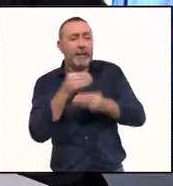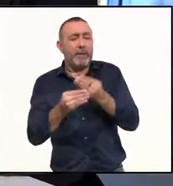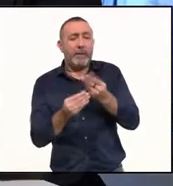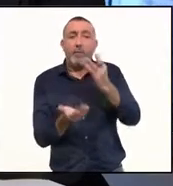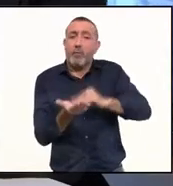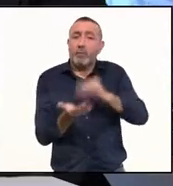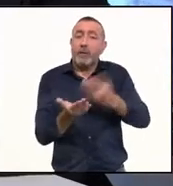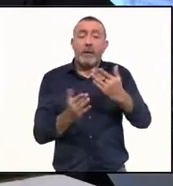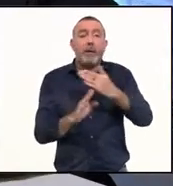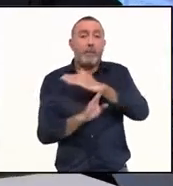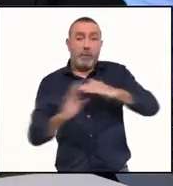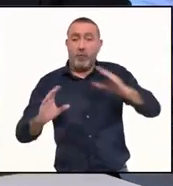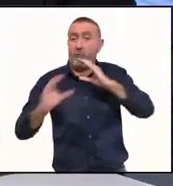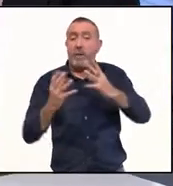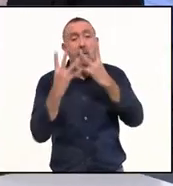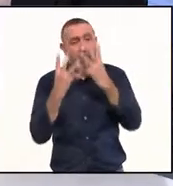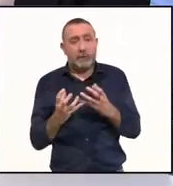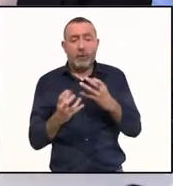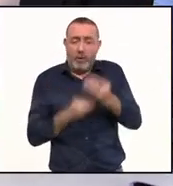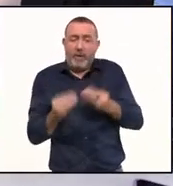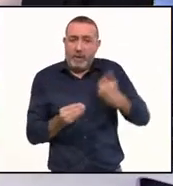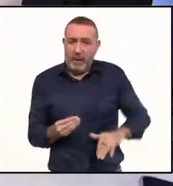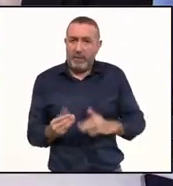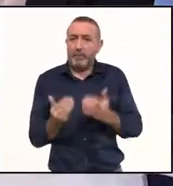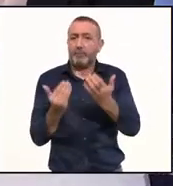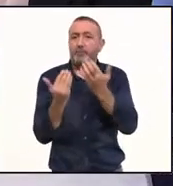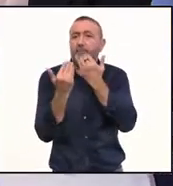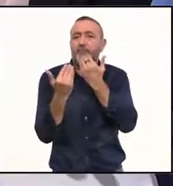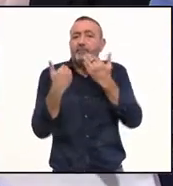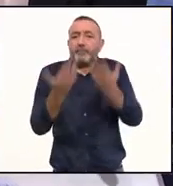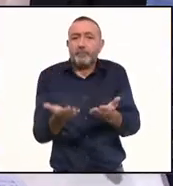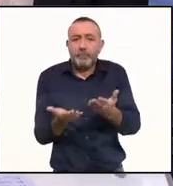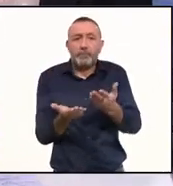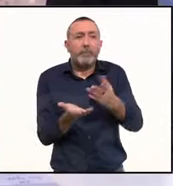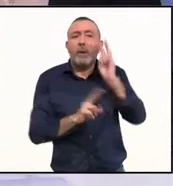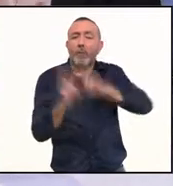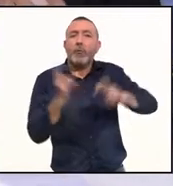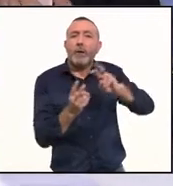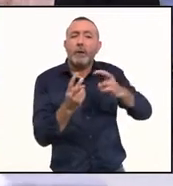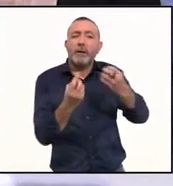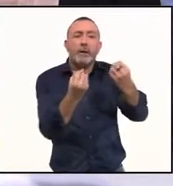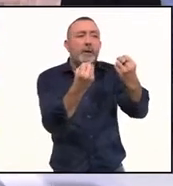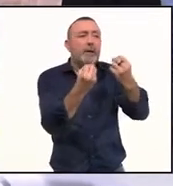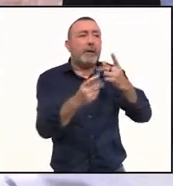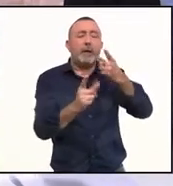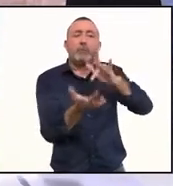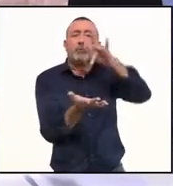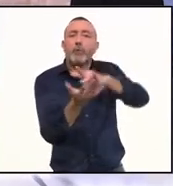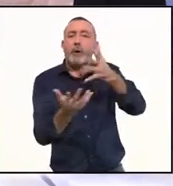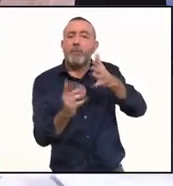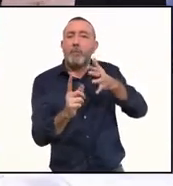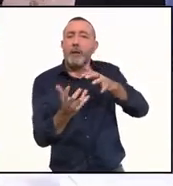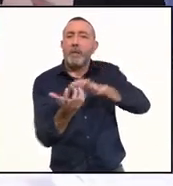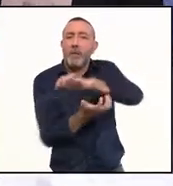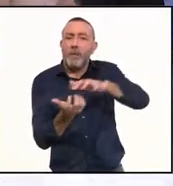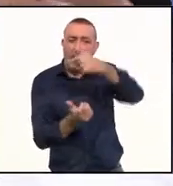los medios serios van haciendo no por ejemplo recurrir a fuentes expertas se ha producido un caso de violencia de género